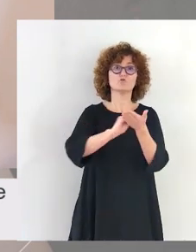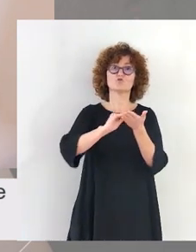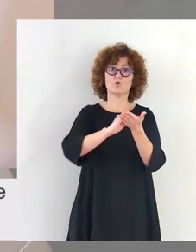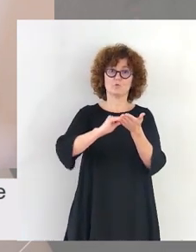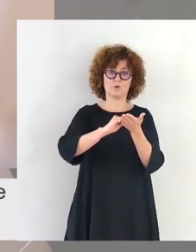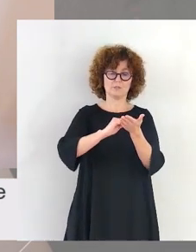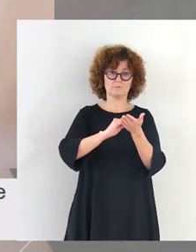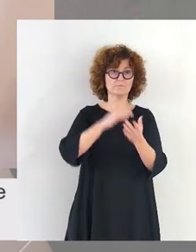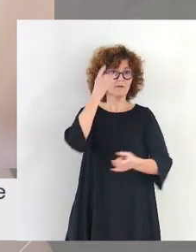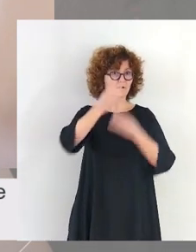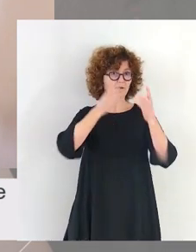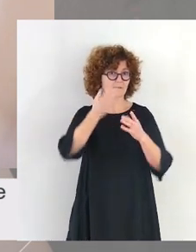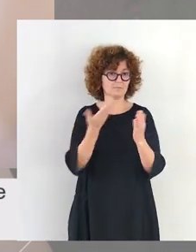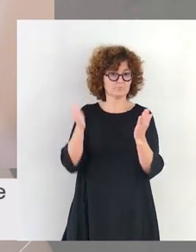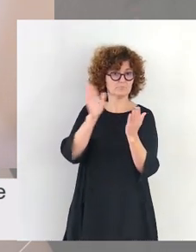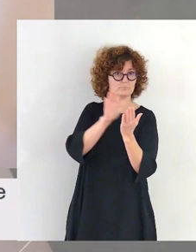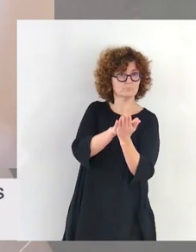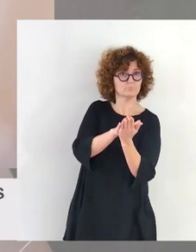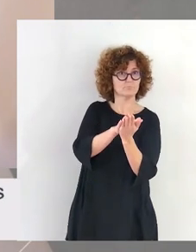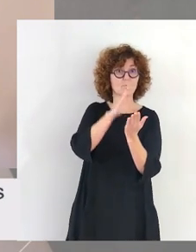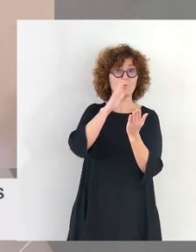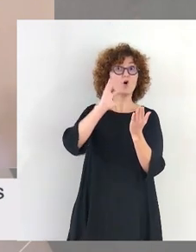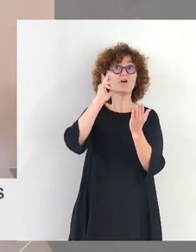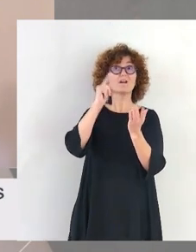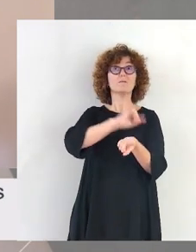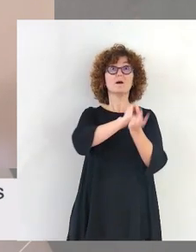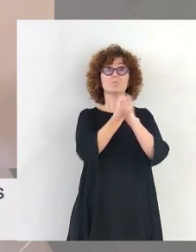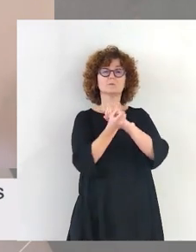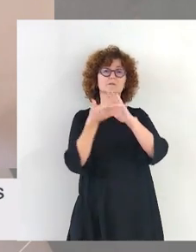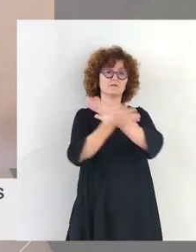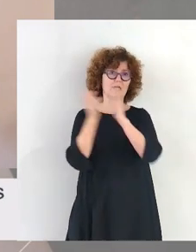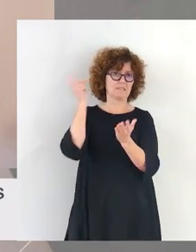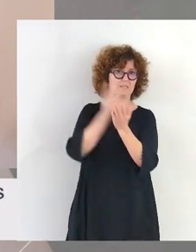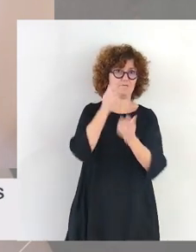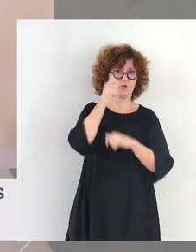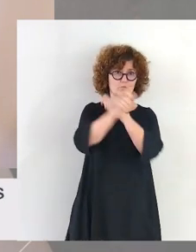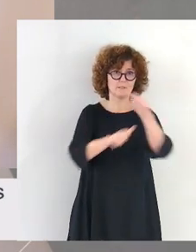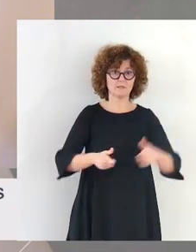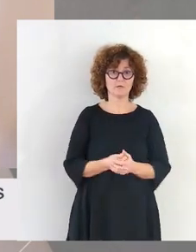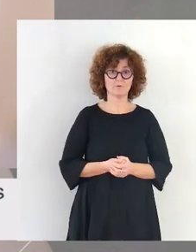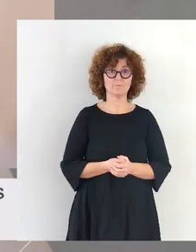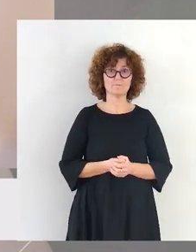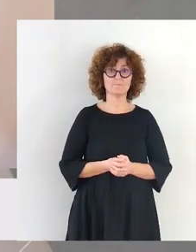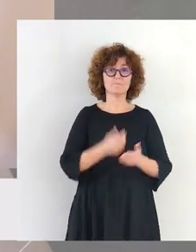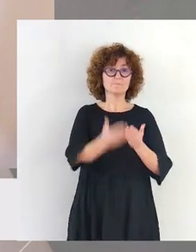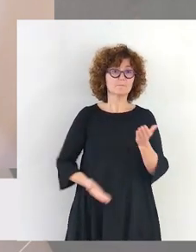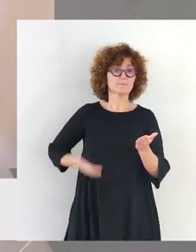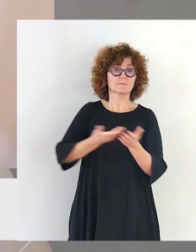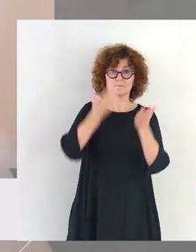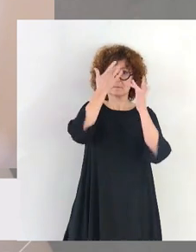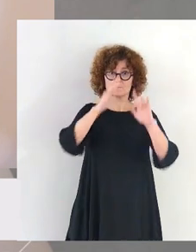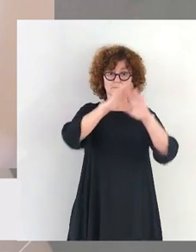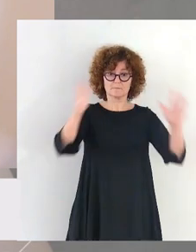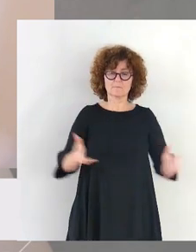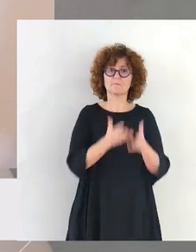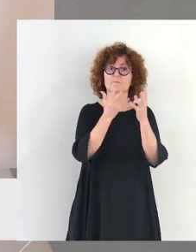globales que implican un desafío humanitario adicionalmente su contribución a la sensibilización y a la promoción de